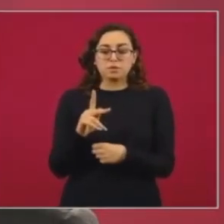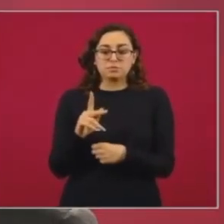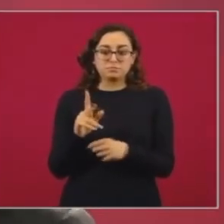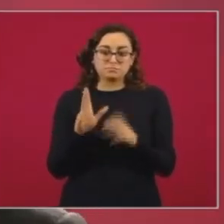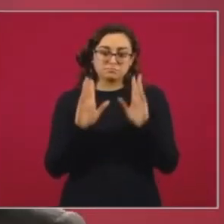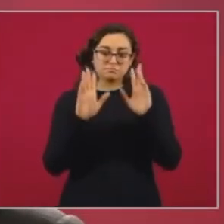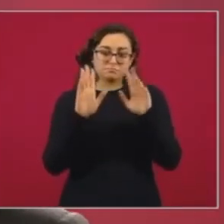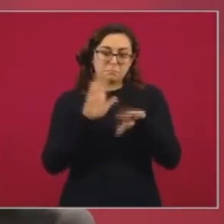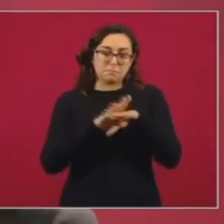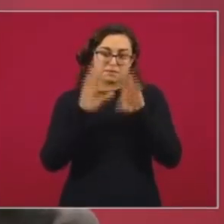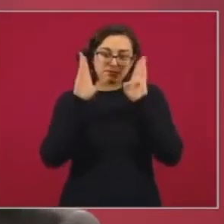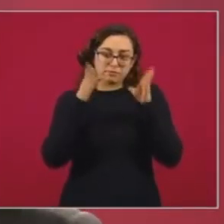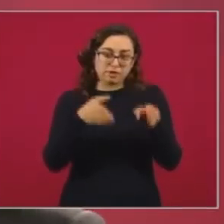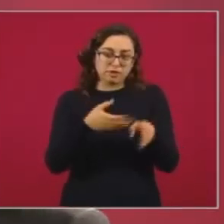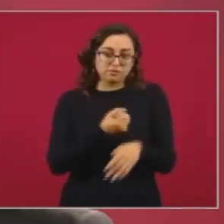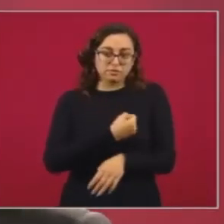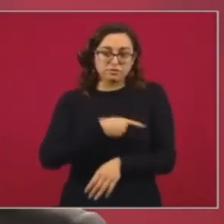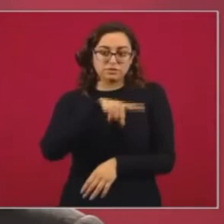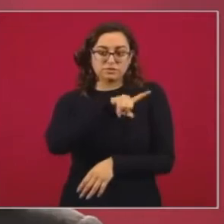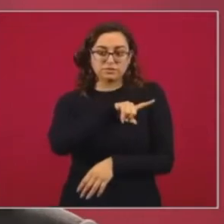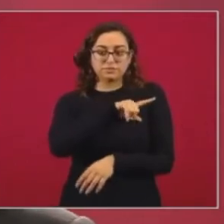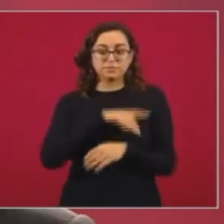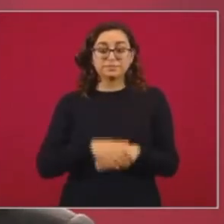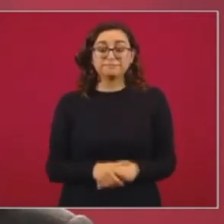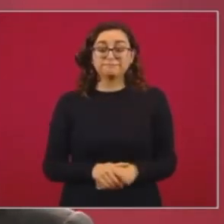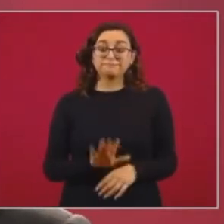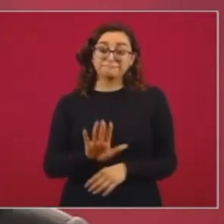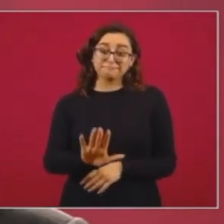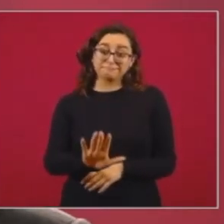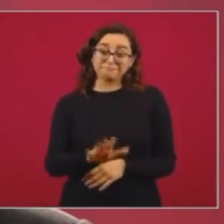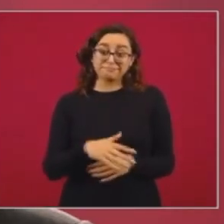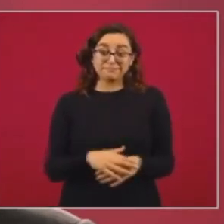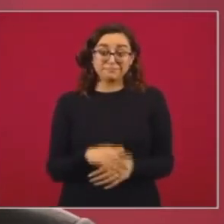salud. Gracias. Con mucho gusto. No adelantemos vísperas,